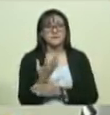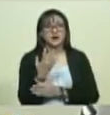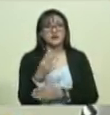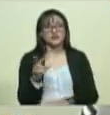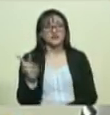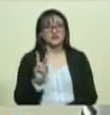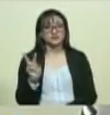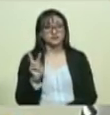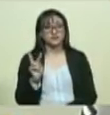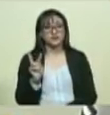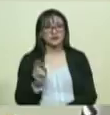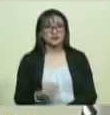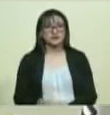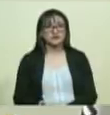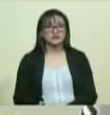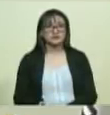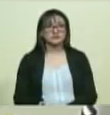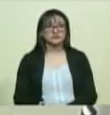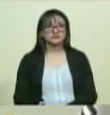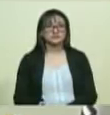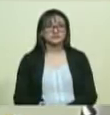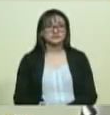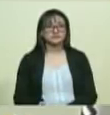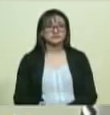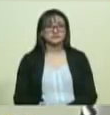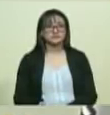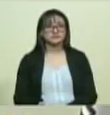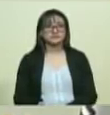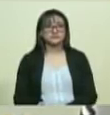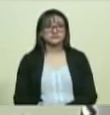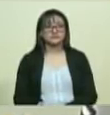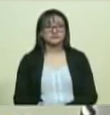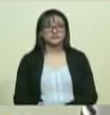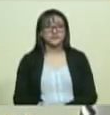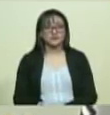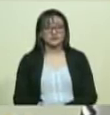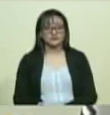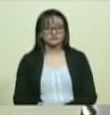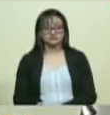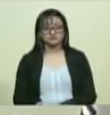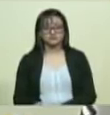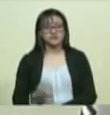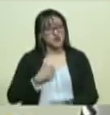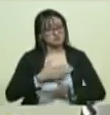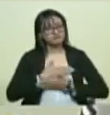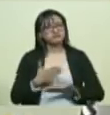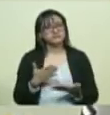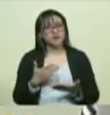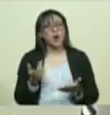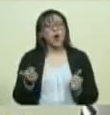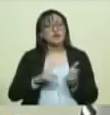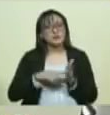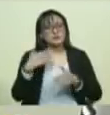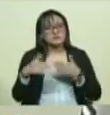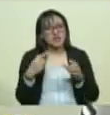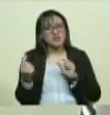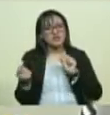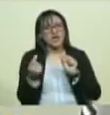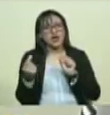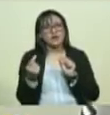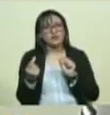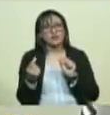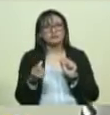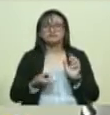Venezuela. Y soy partidario de retomar un proceso de diálogo, de amplio